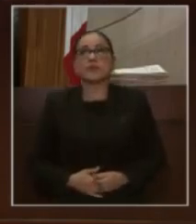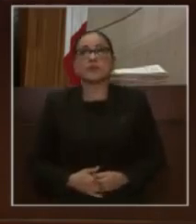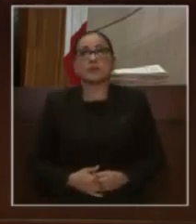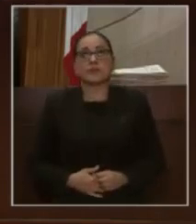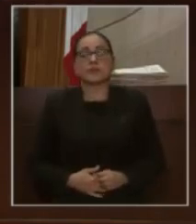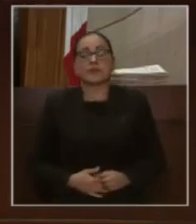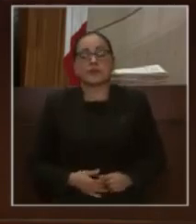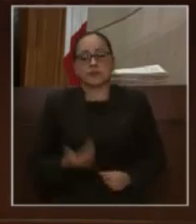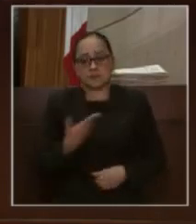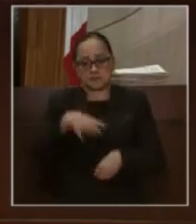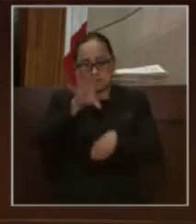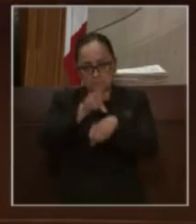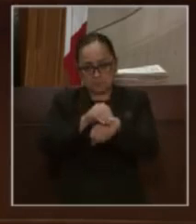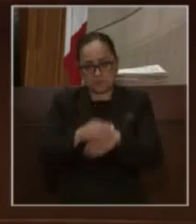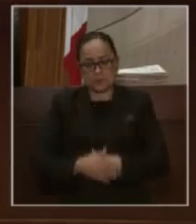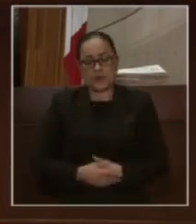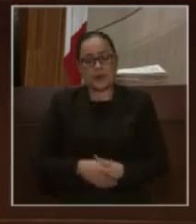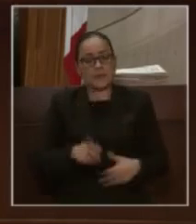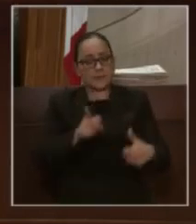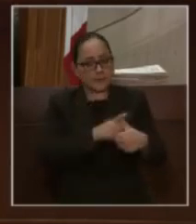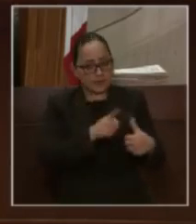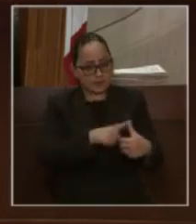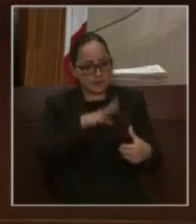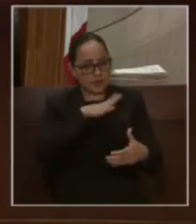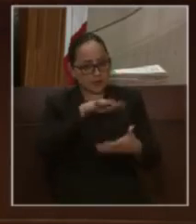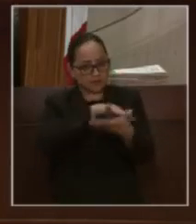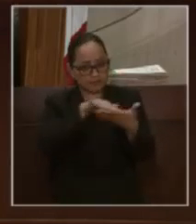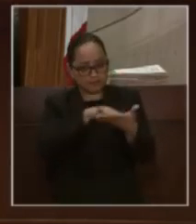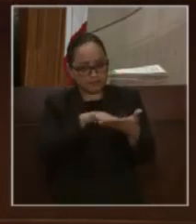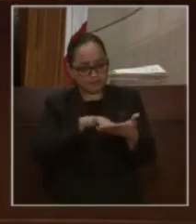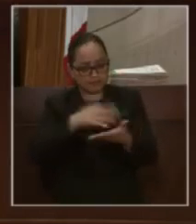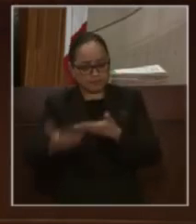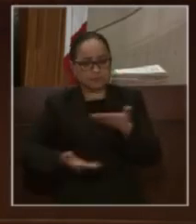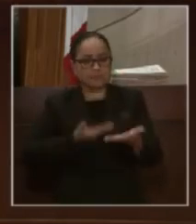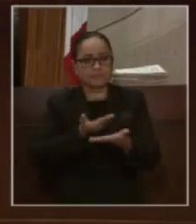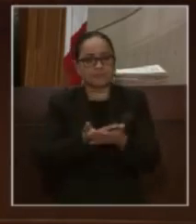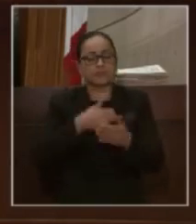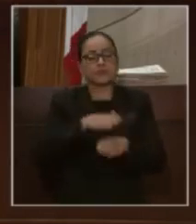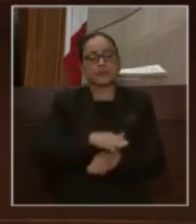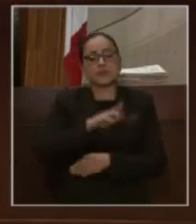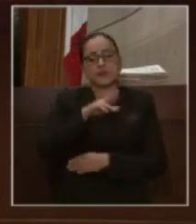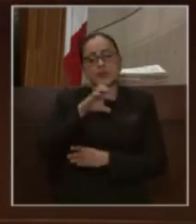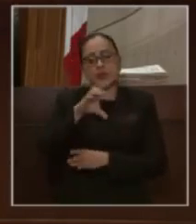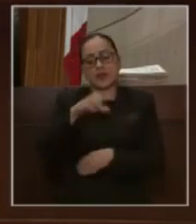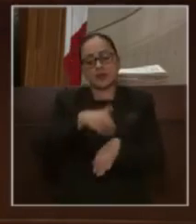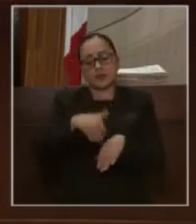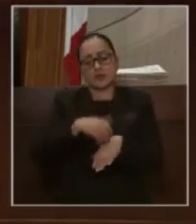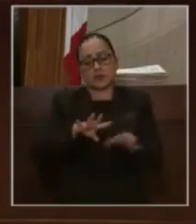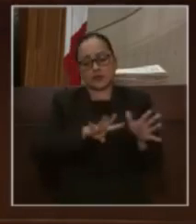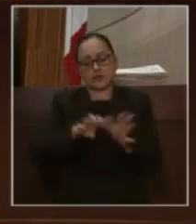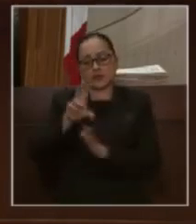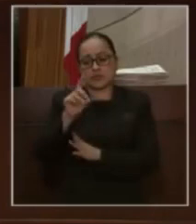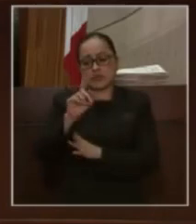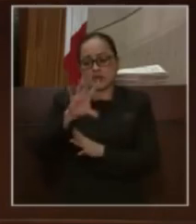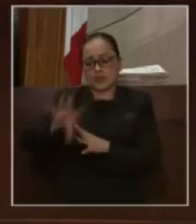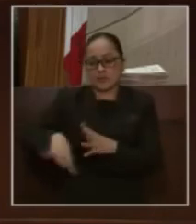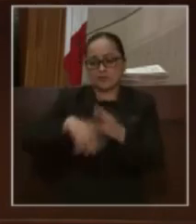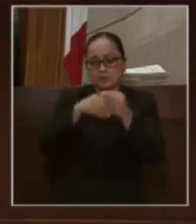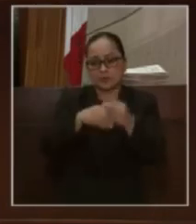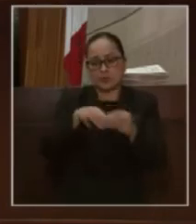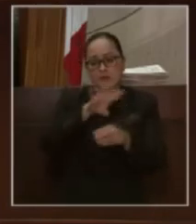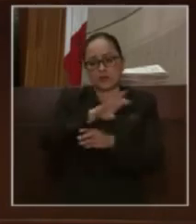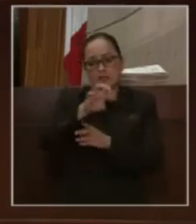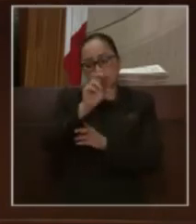Con su autorización. En primer lugar, se da cuenta con el proyecto de resolución relativo al recurso de reconsideración 930 y sus